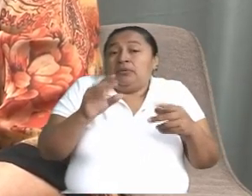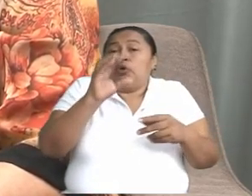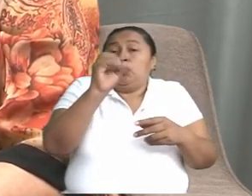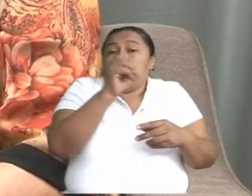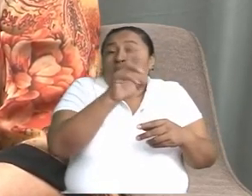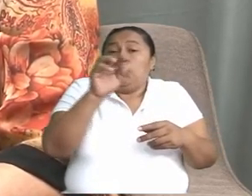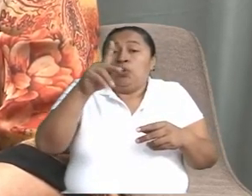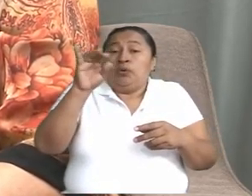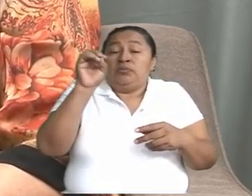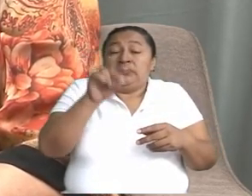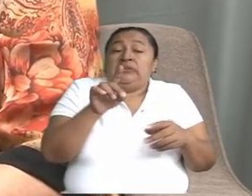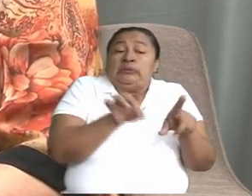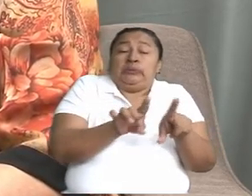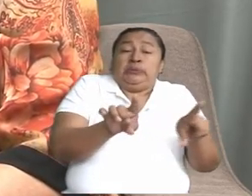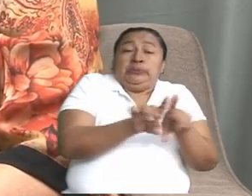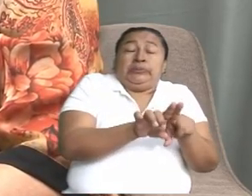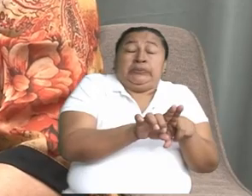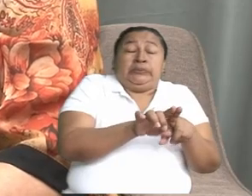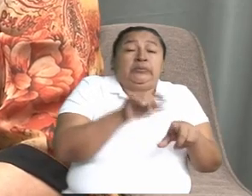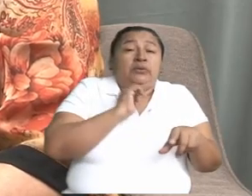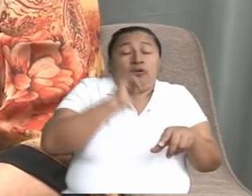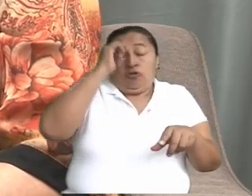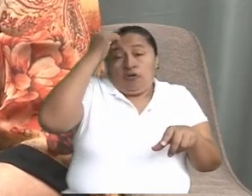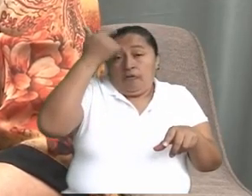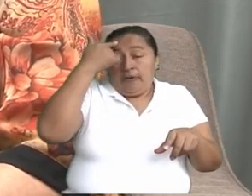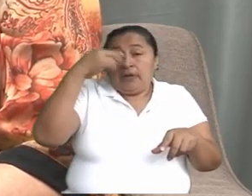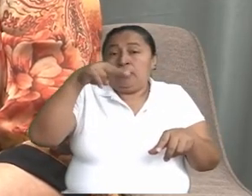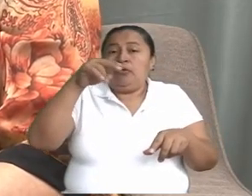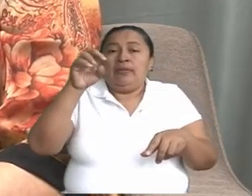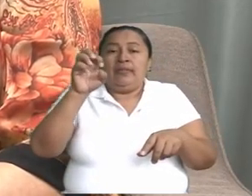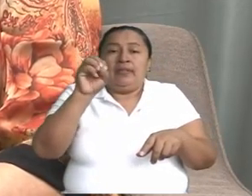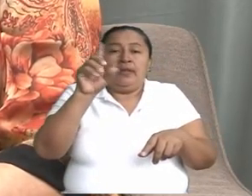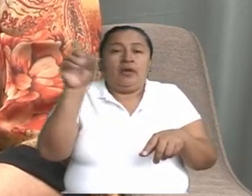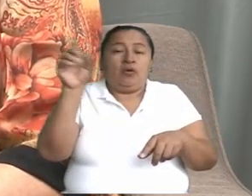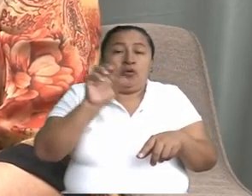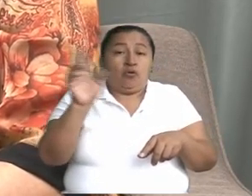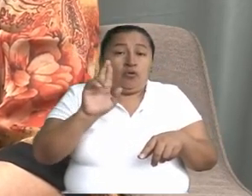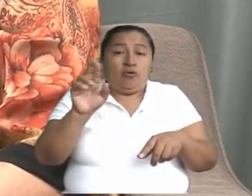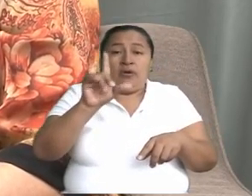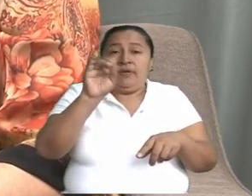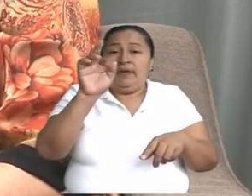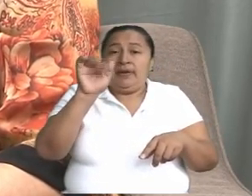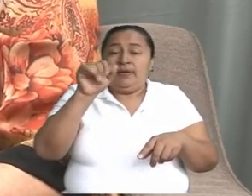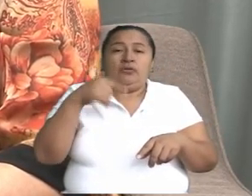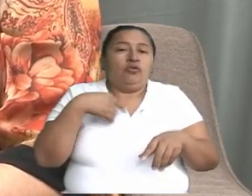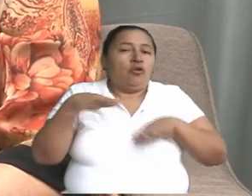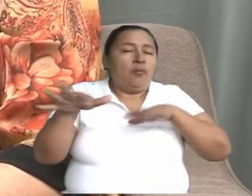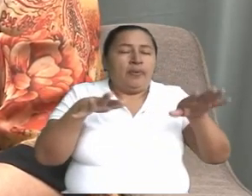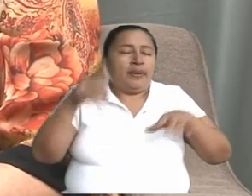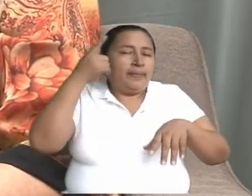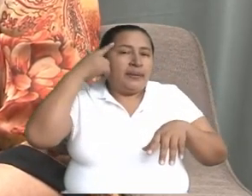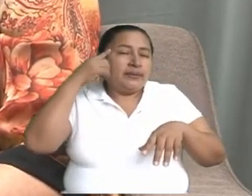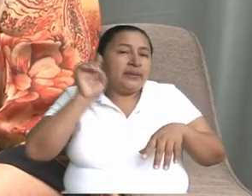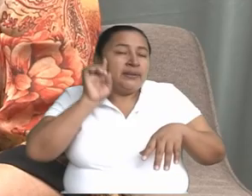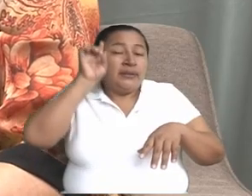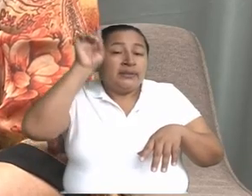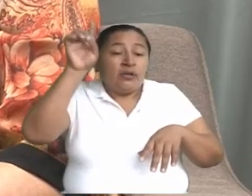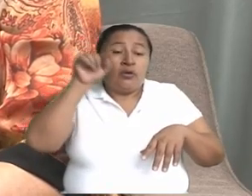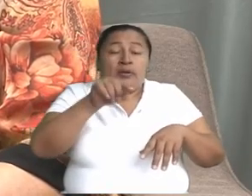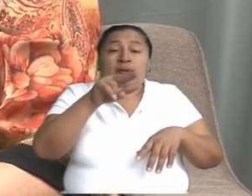algo inherente a los gobiernos neoliberales. No se puede concebir el desarrollo del modelo